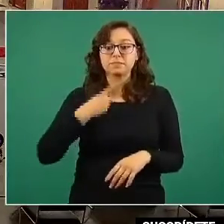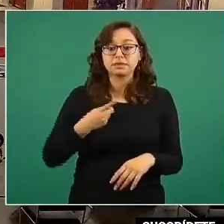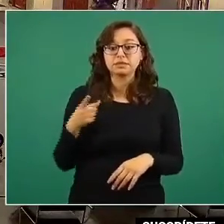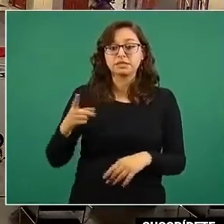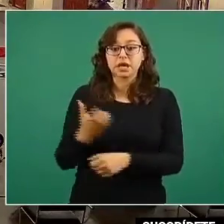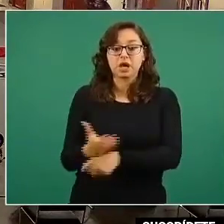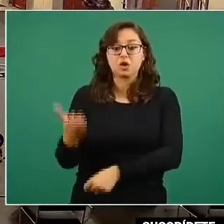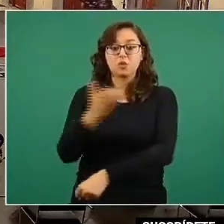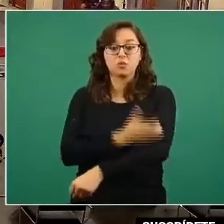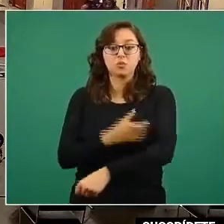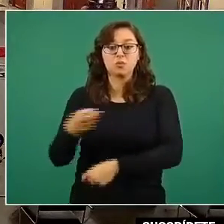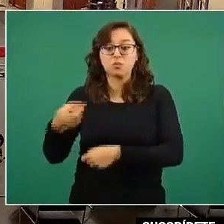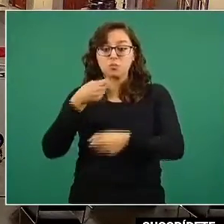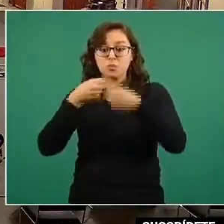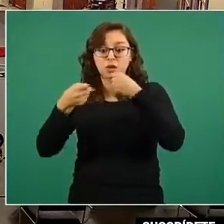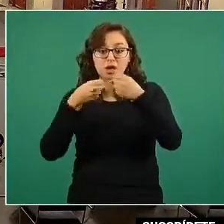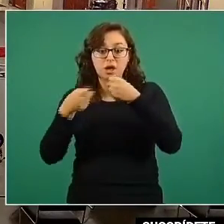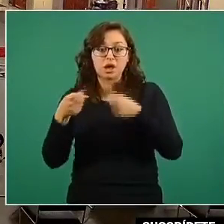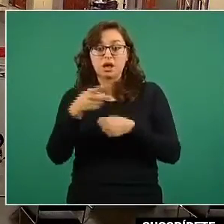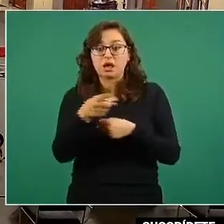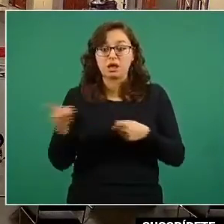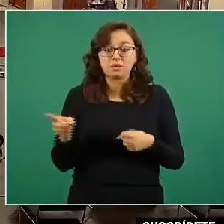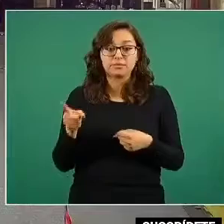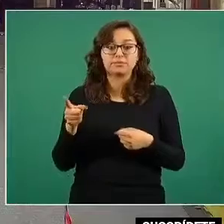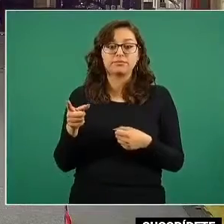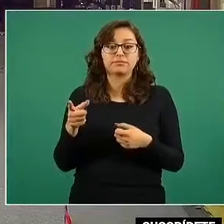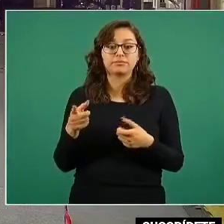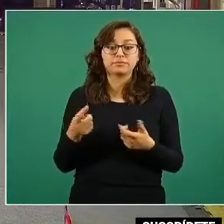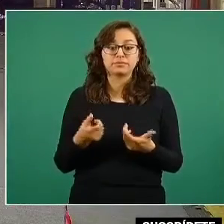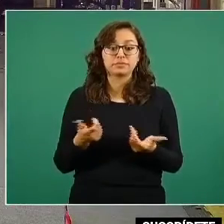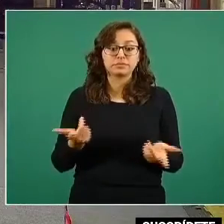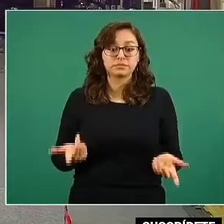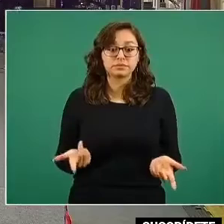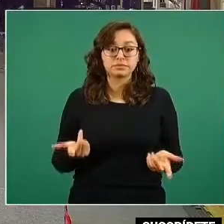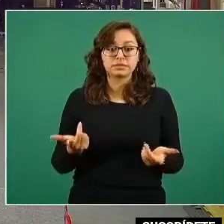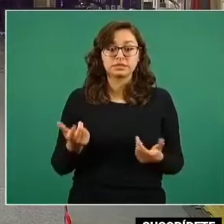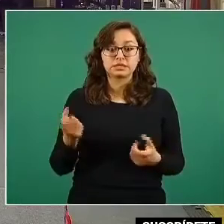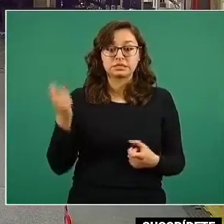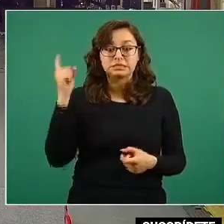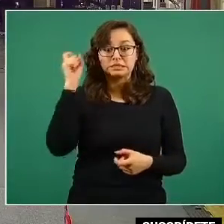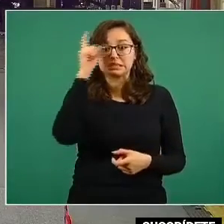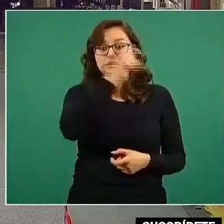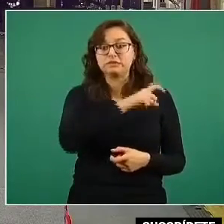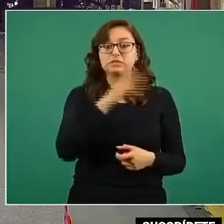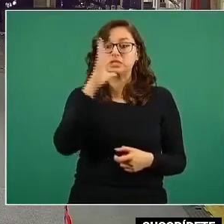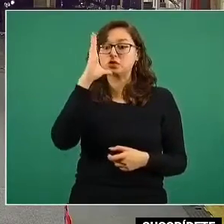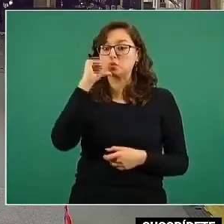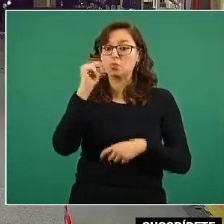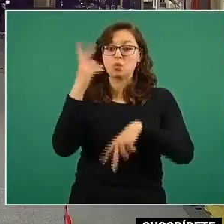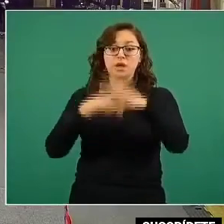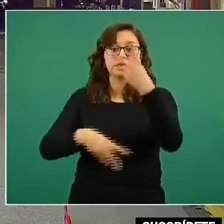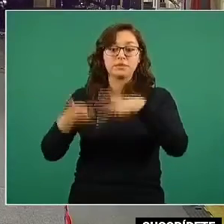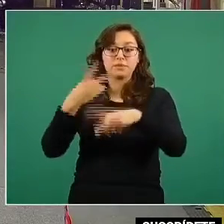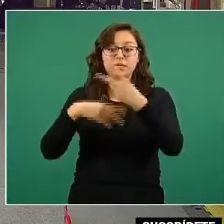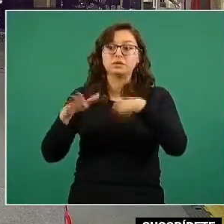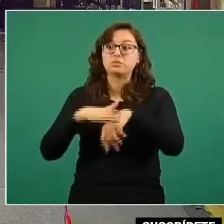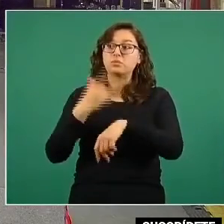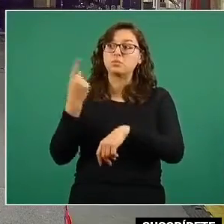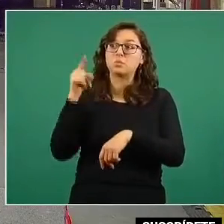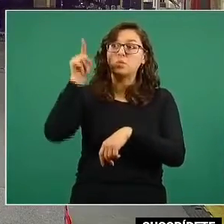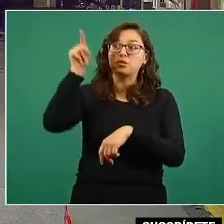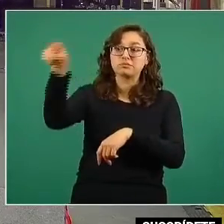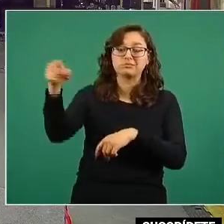colegas periodistas que no pudieron acercarse a la zona centro porque había algunos bloqueos de tránsito, pero tenemos suficiente aquí con